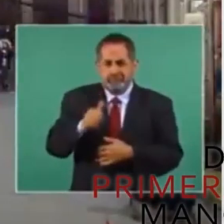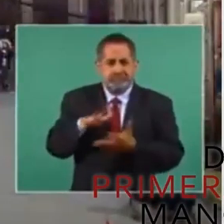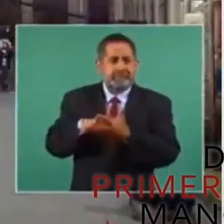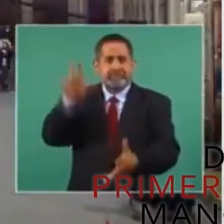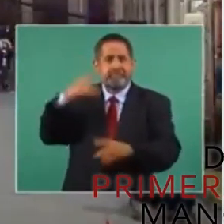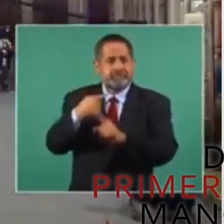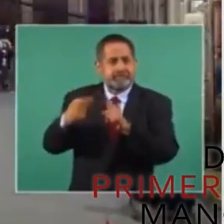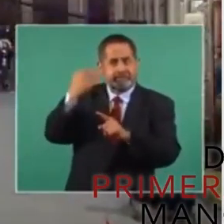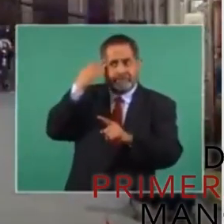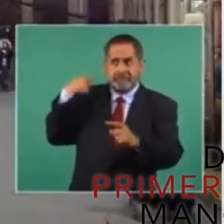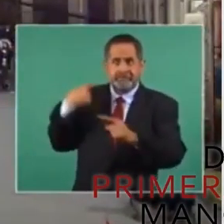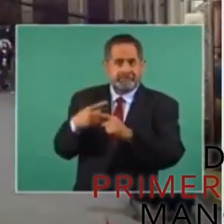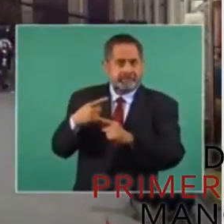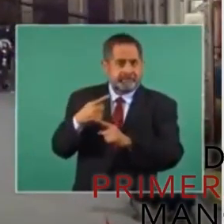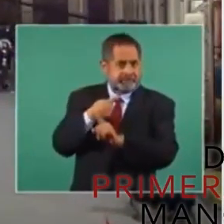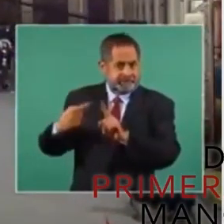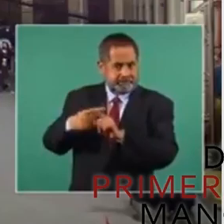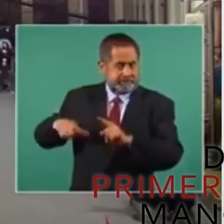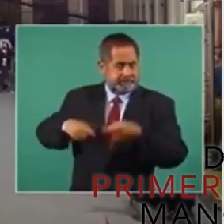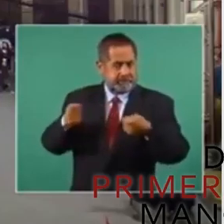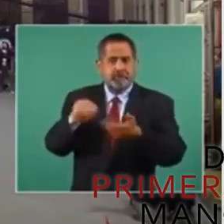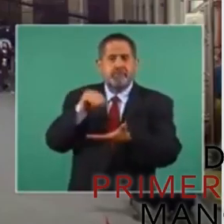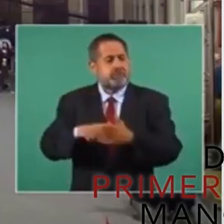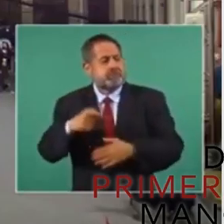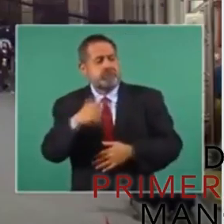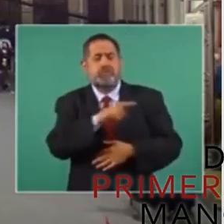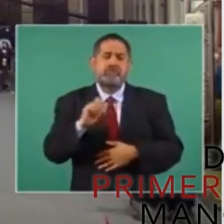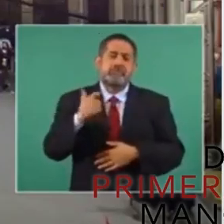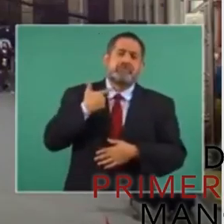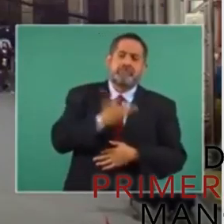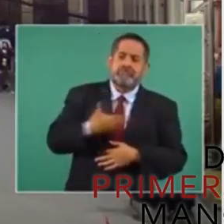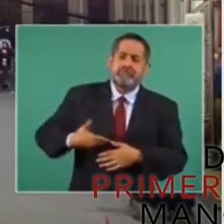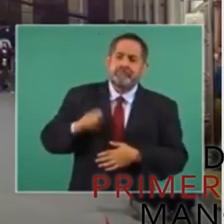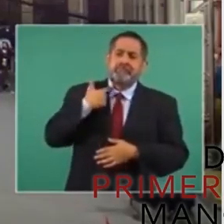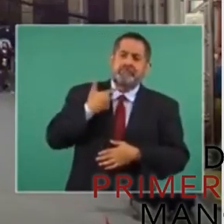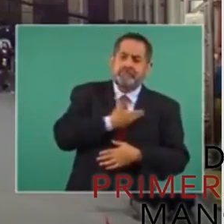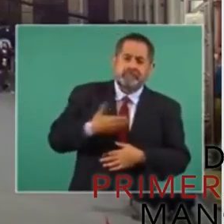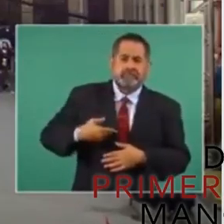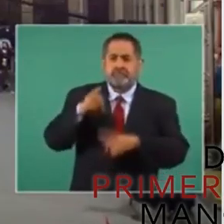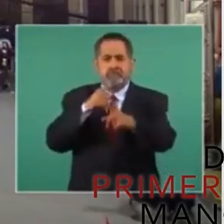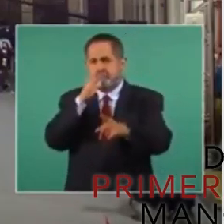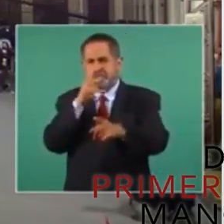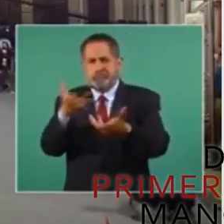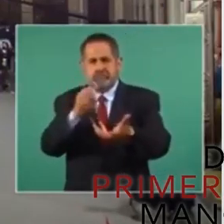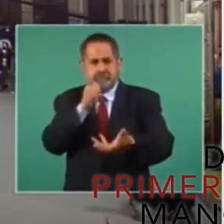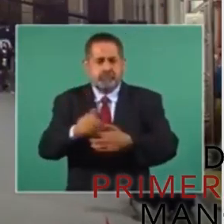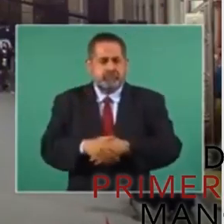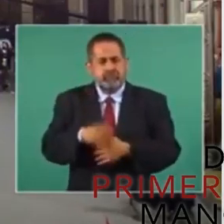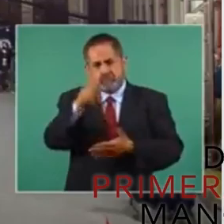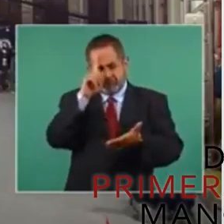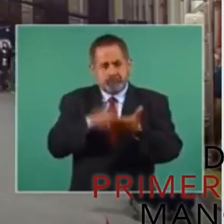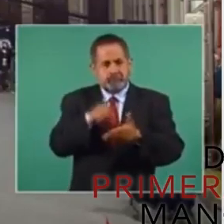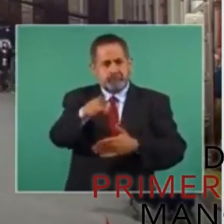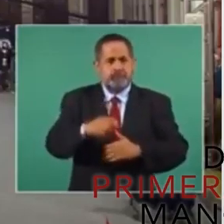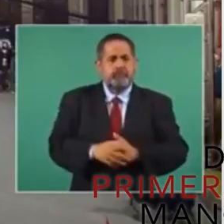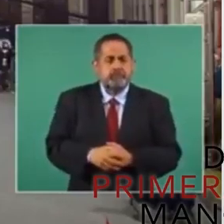puede ser que tengan razón quienes digan que más que el periodismo lo que hizo el reportero ramos fue entablar una polémica de tú a tú con el